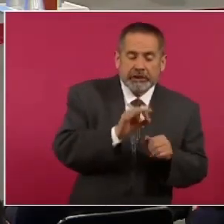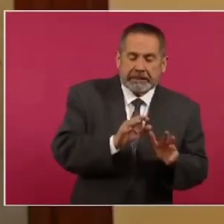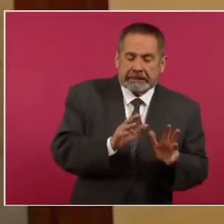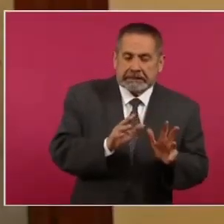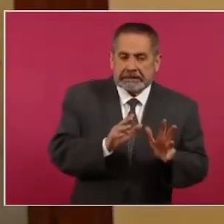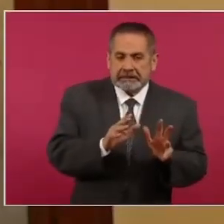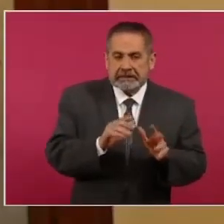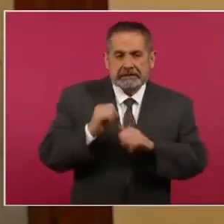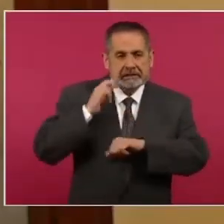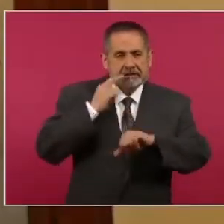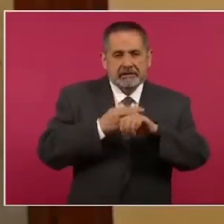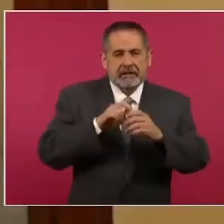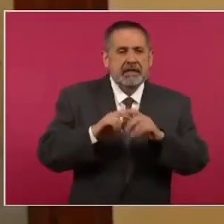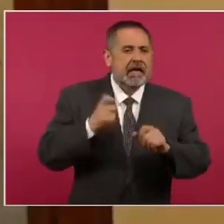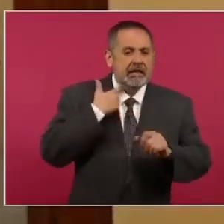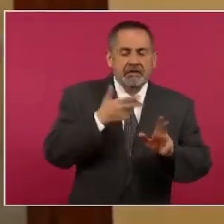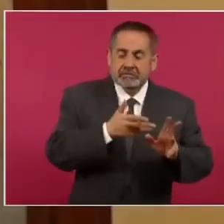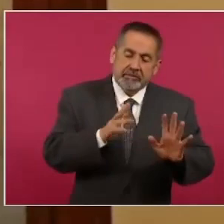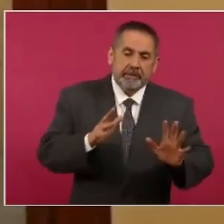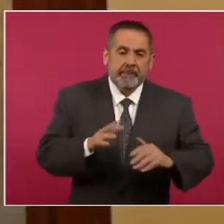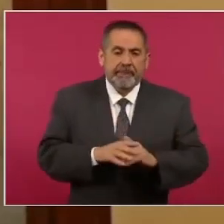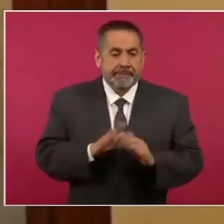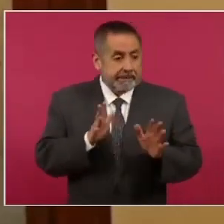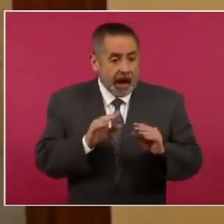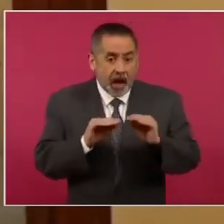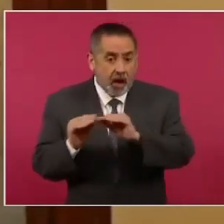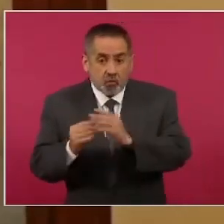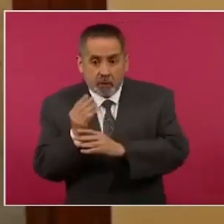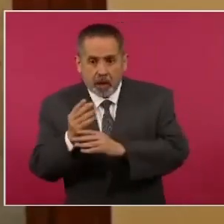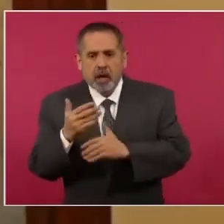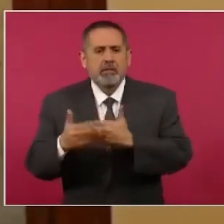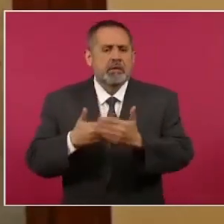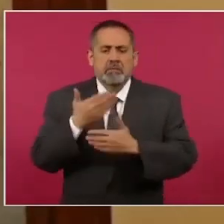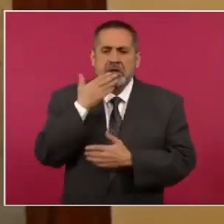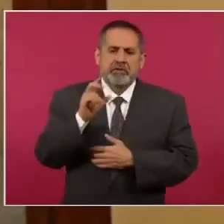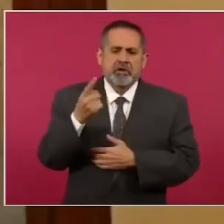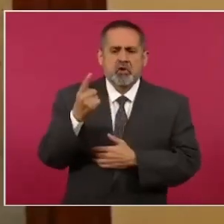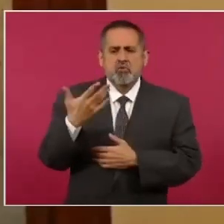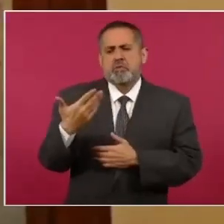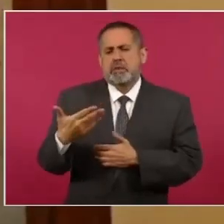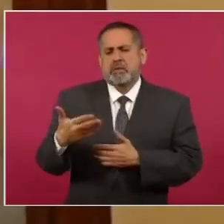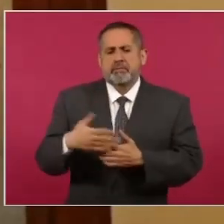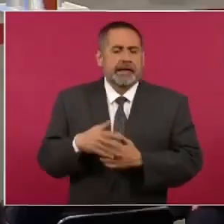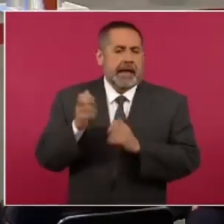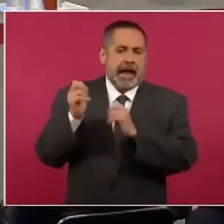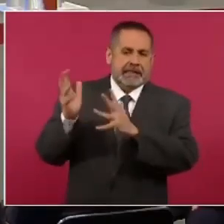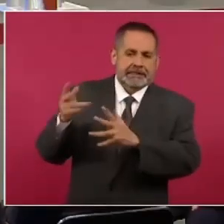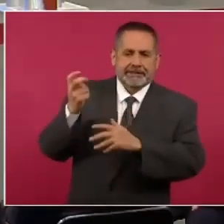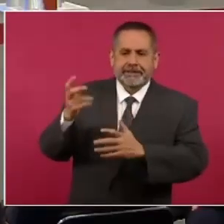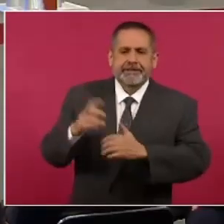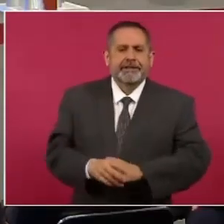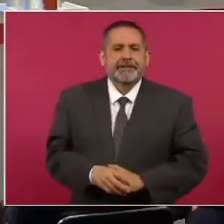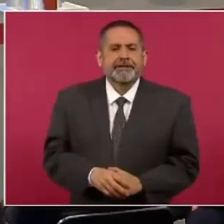la ministra anterior. Ya trae 31. Así estamos.